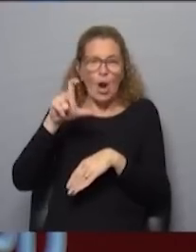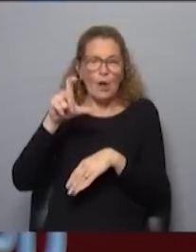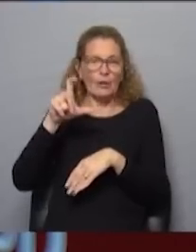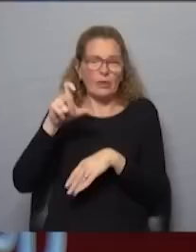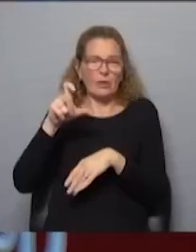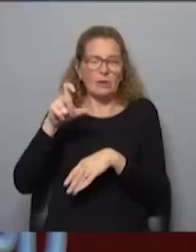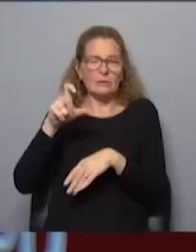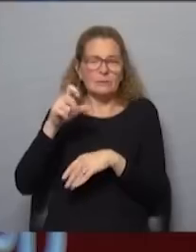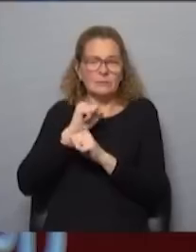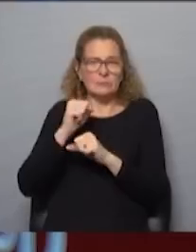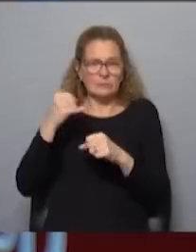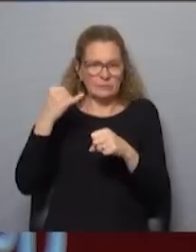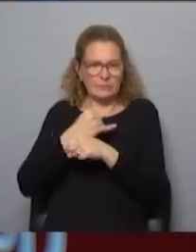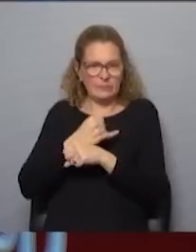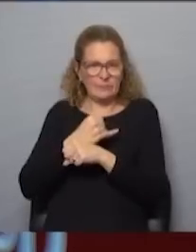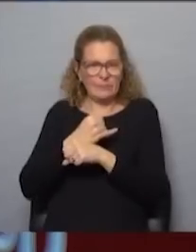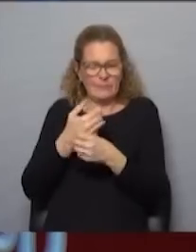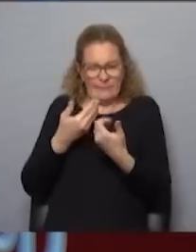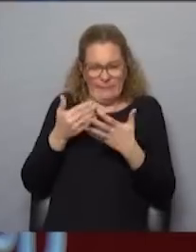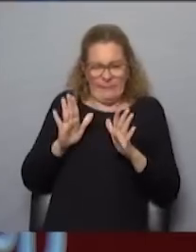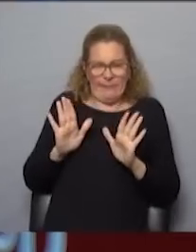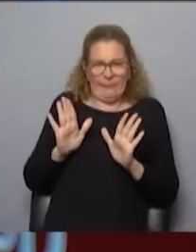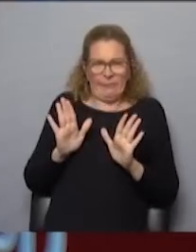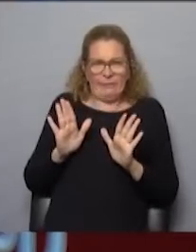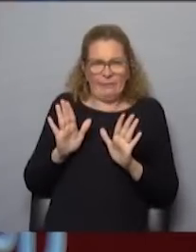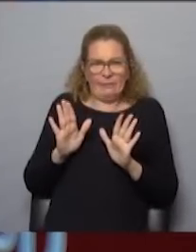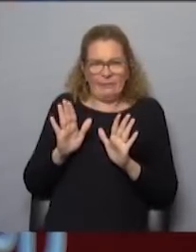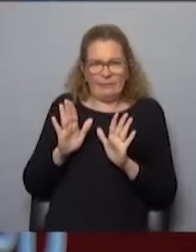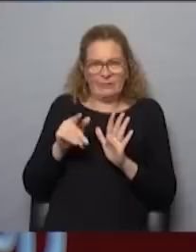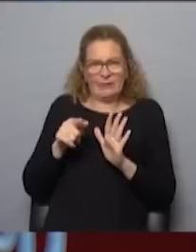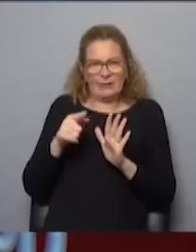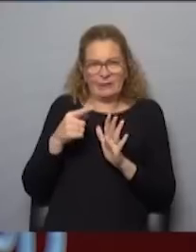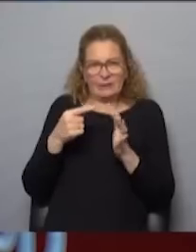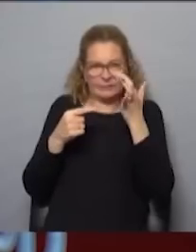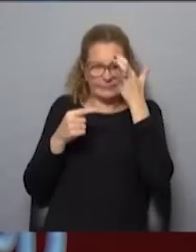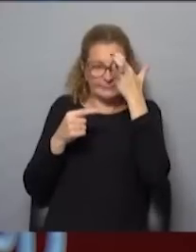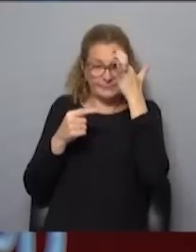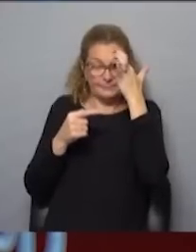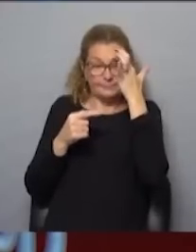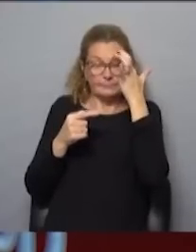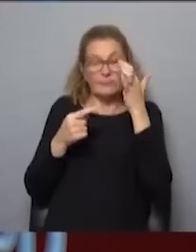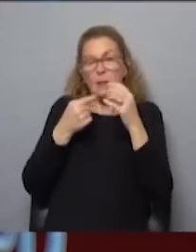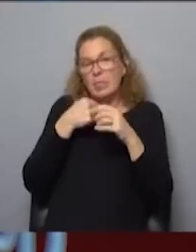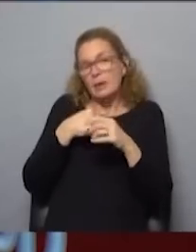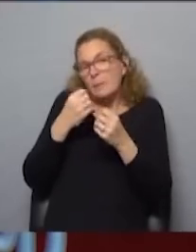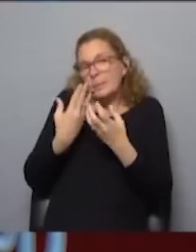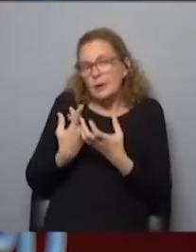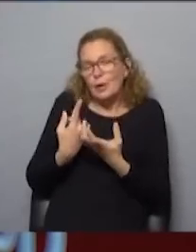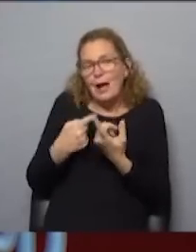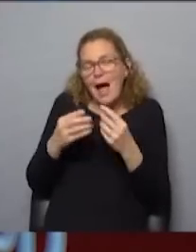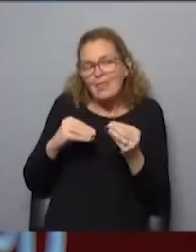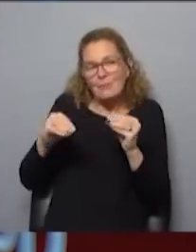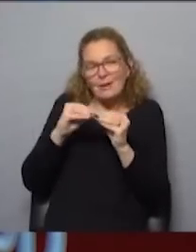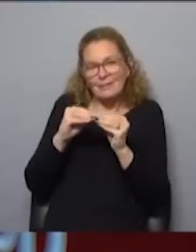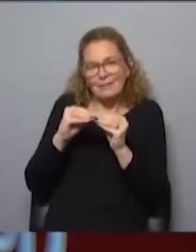puedo estar equivocado y estoy abierto a que me lo indiquen pero además